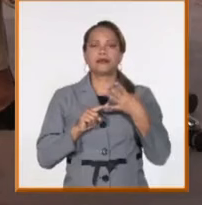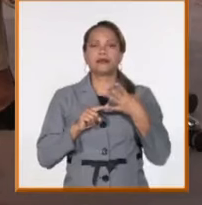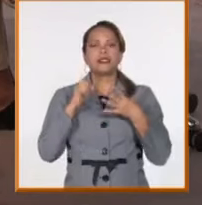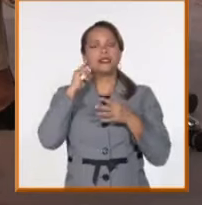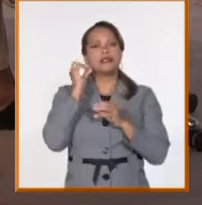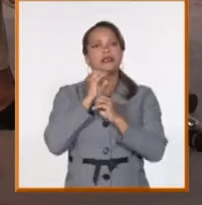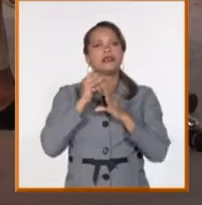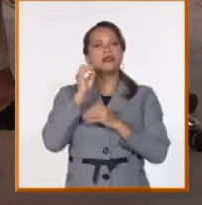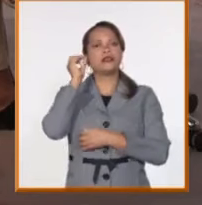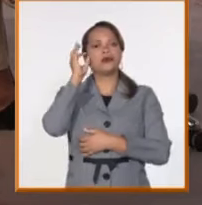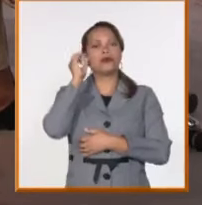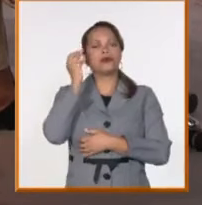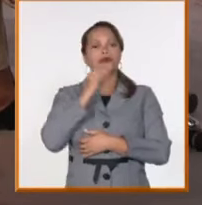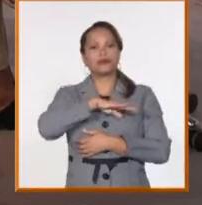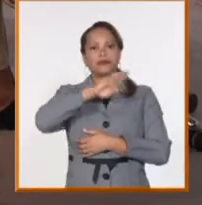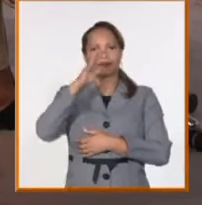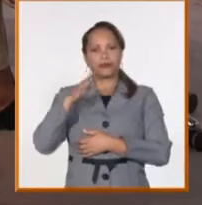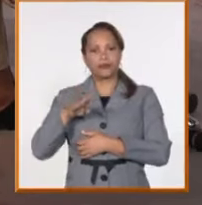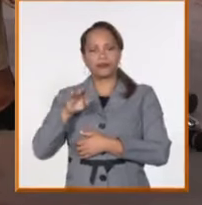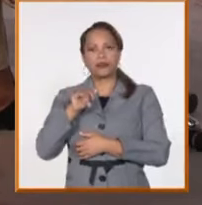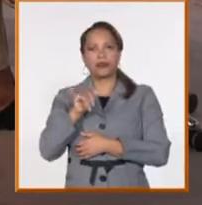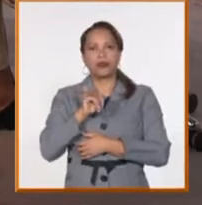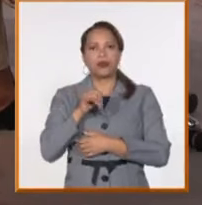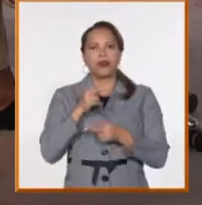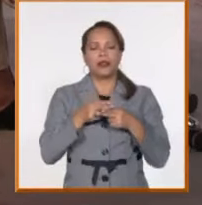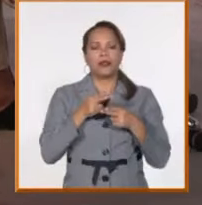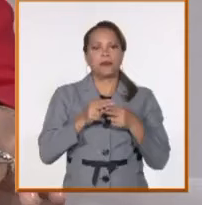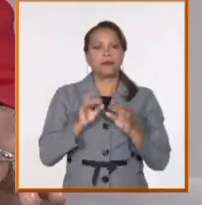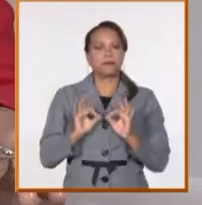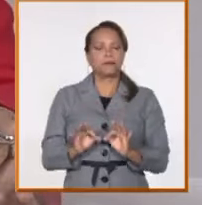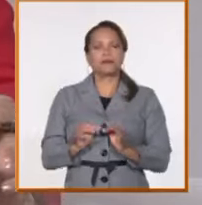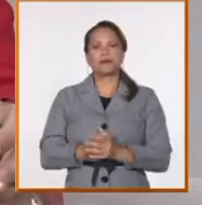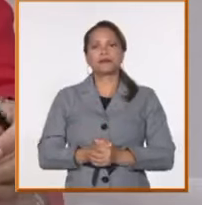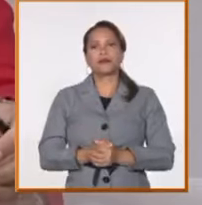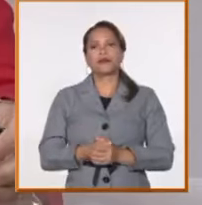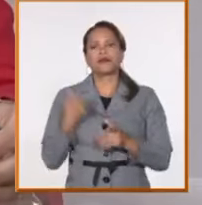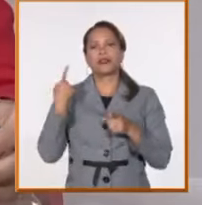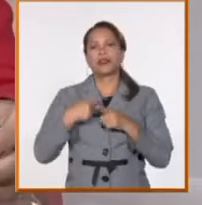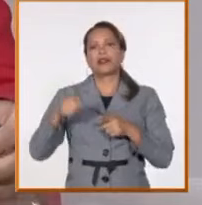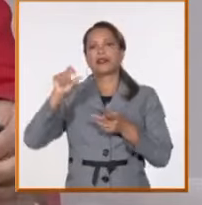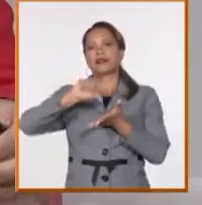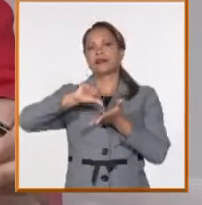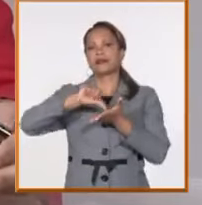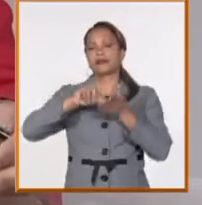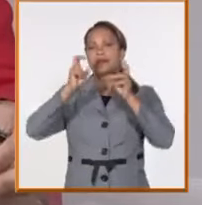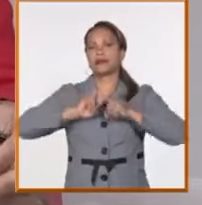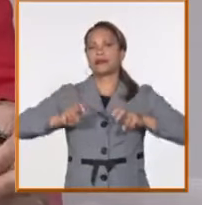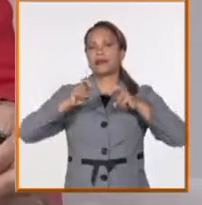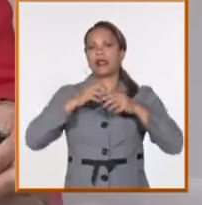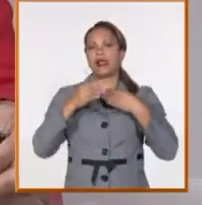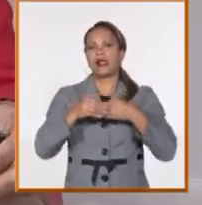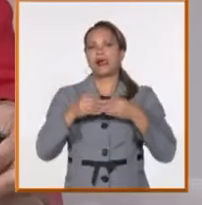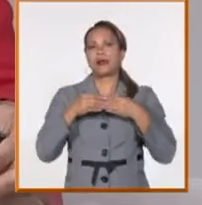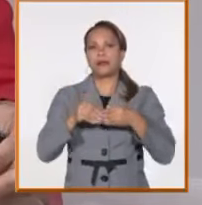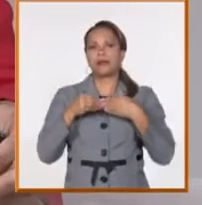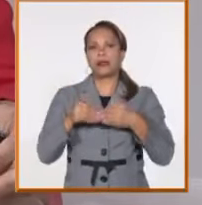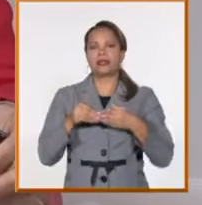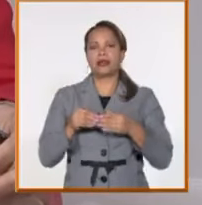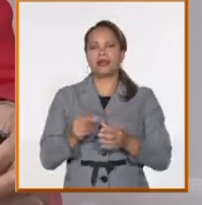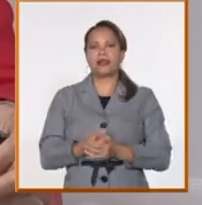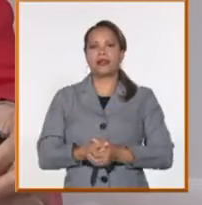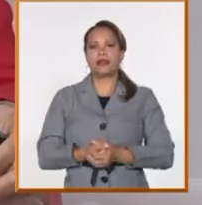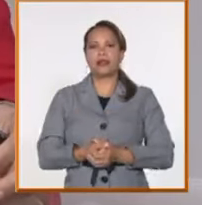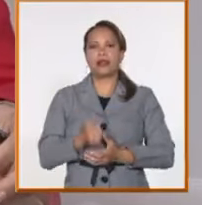Innovación Sierra maestra la sierra maestra como como la conocemos está el centro de investigaciones metalúrgicas está